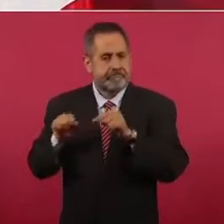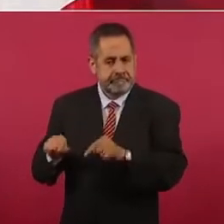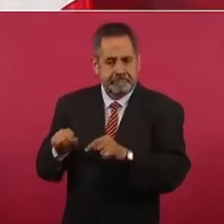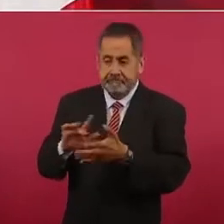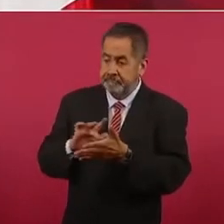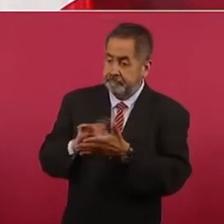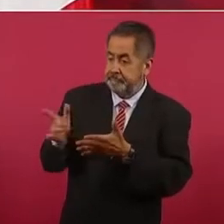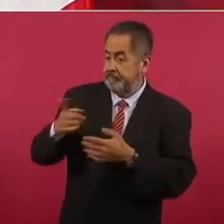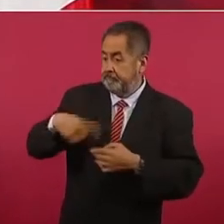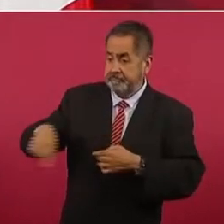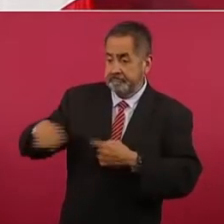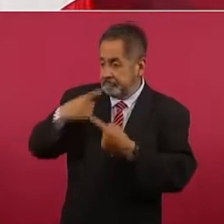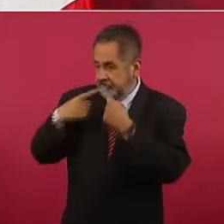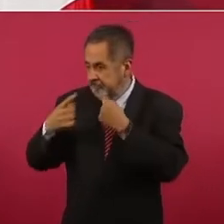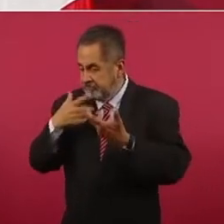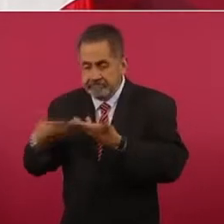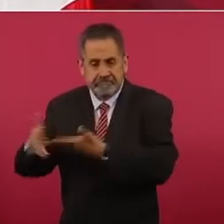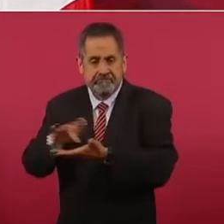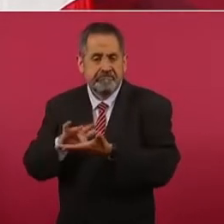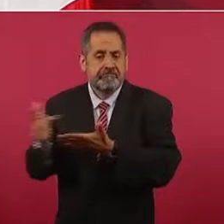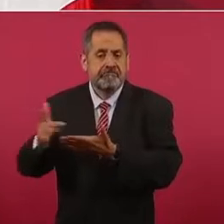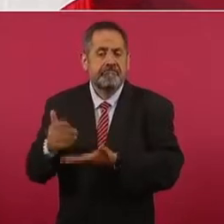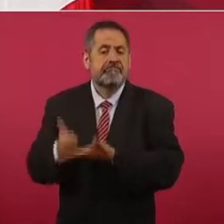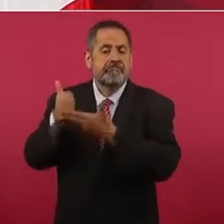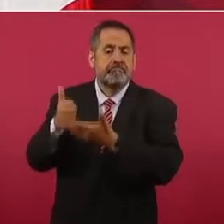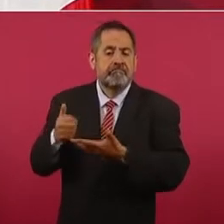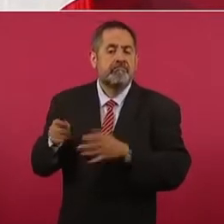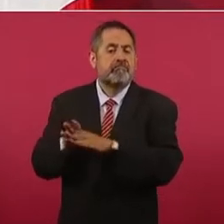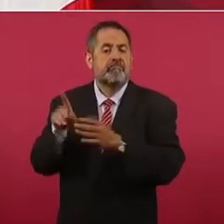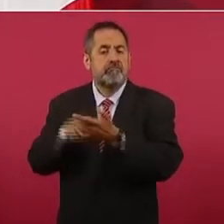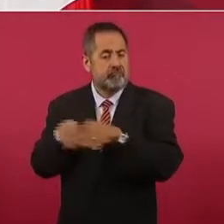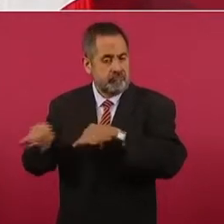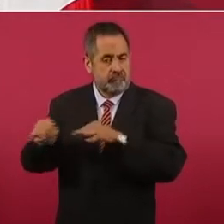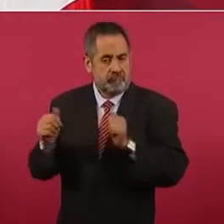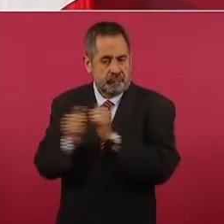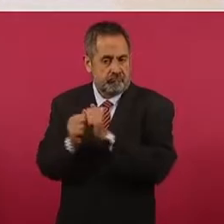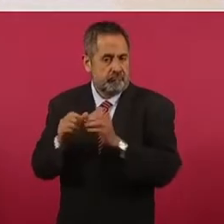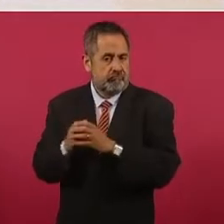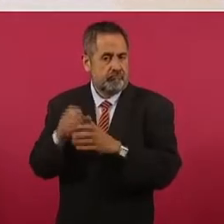Gracias a eso que estamos haciendo con los trabajadores,